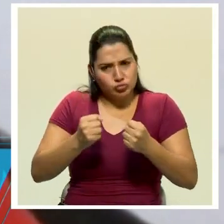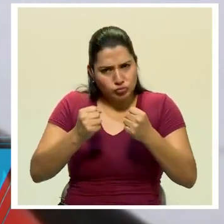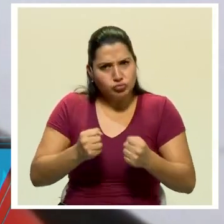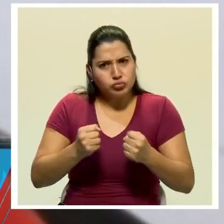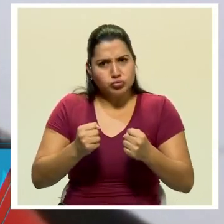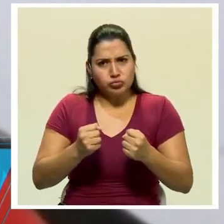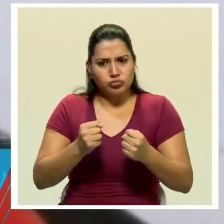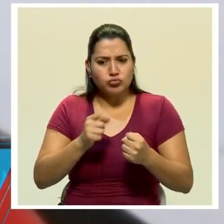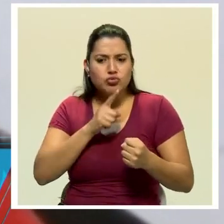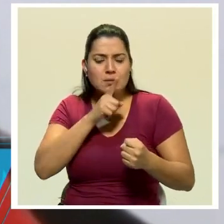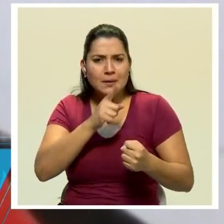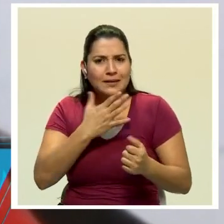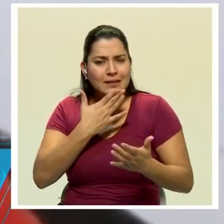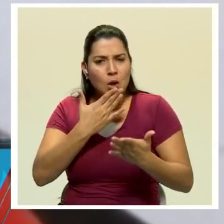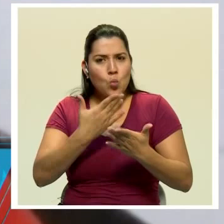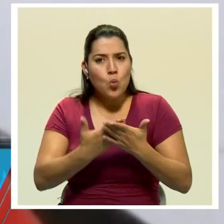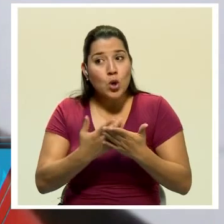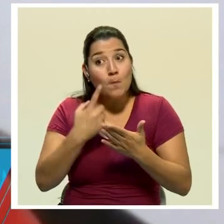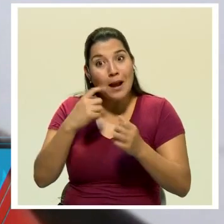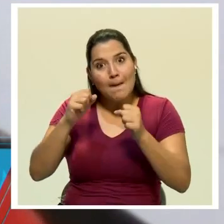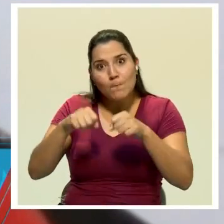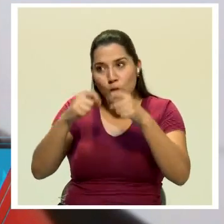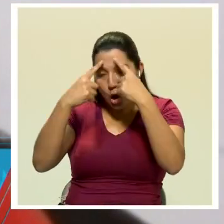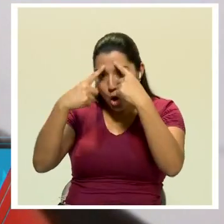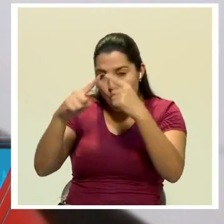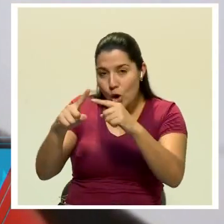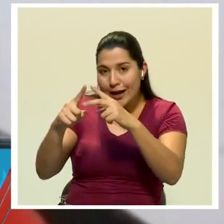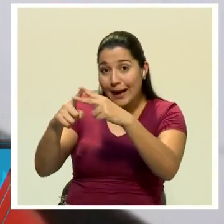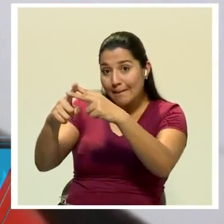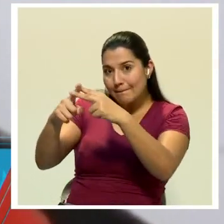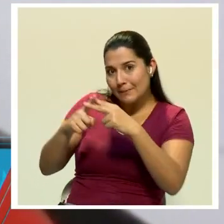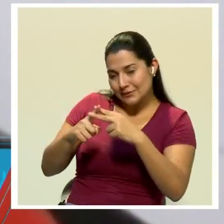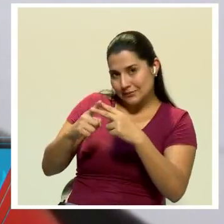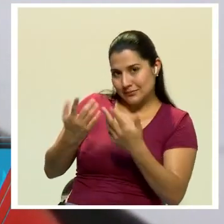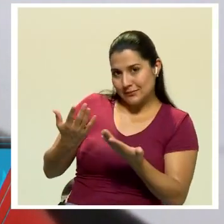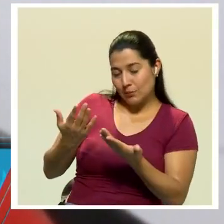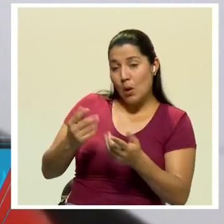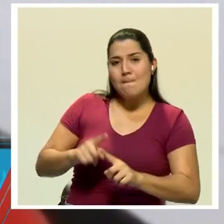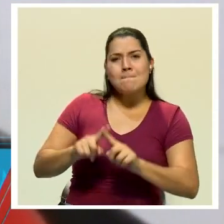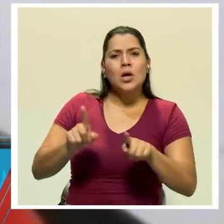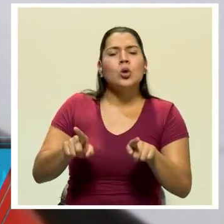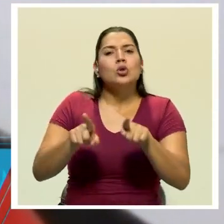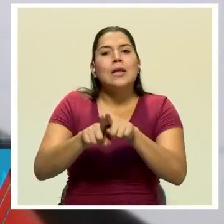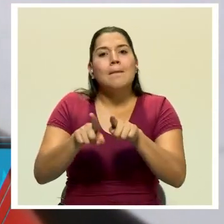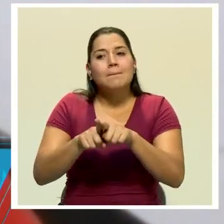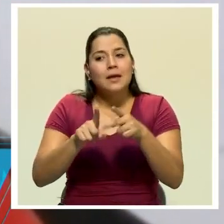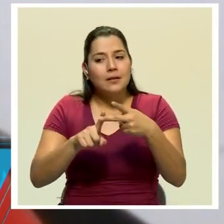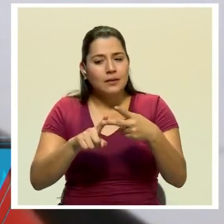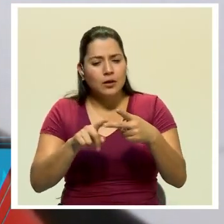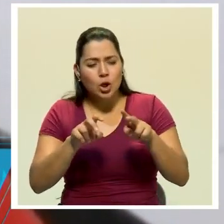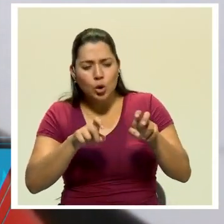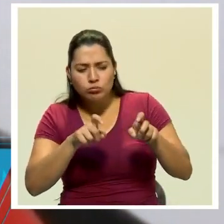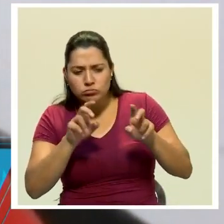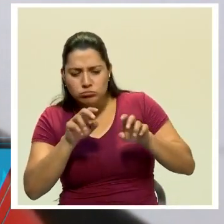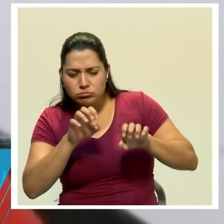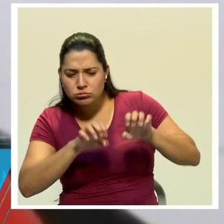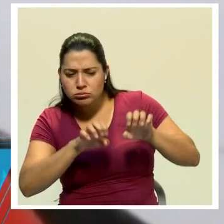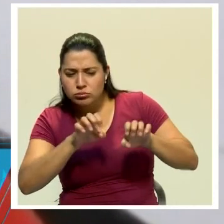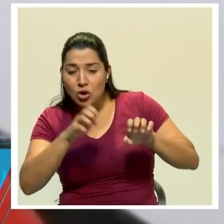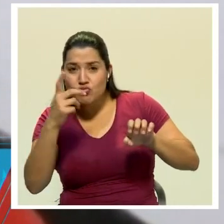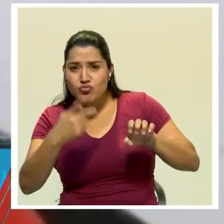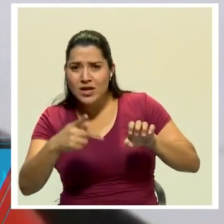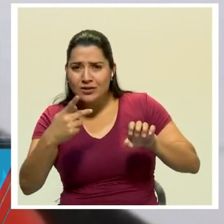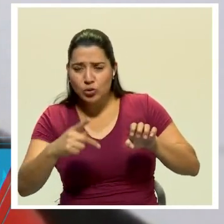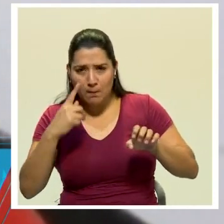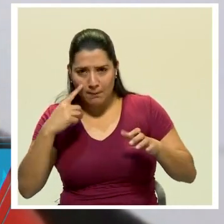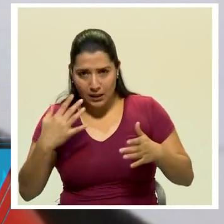suficientemente atractivo para atraer la inversión privada, pero también que tuviera una correcta medición de riesgos para que el